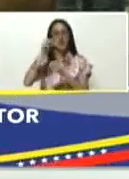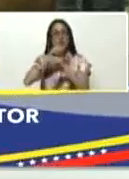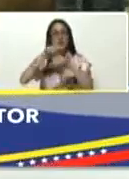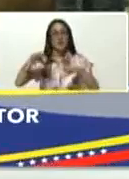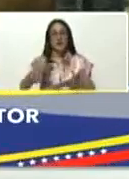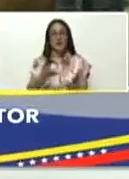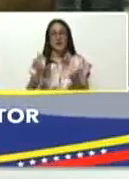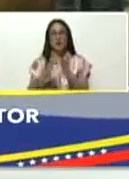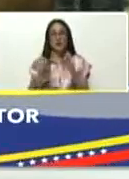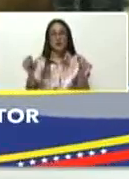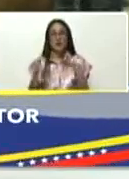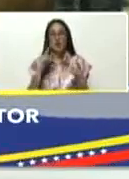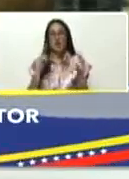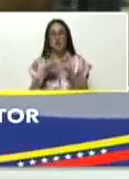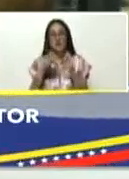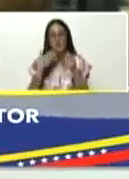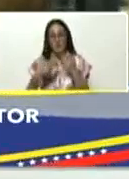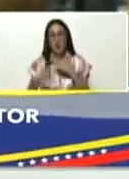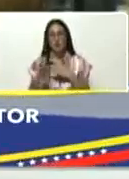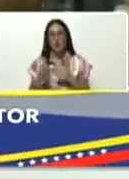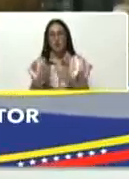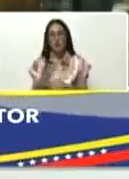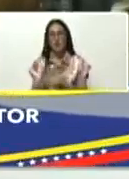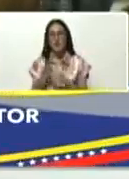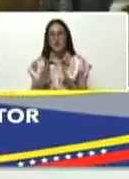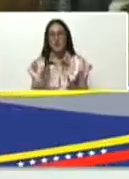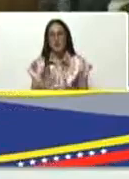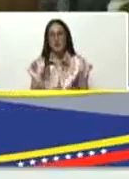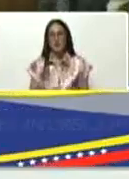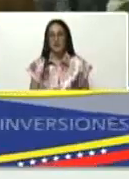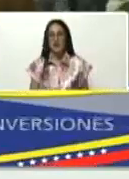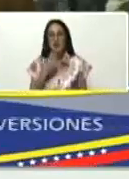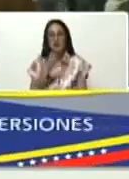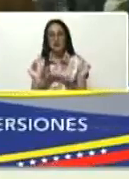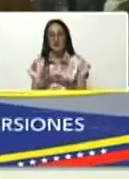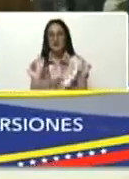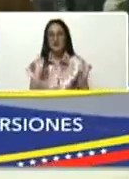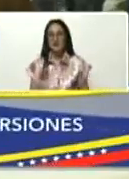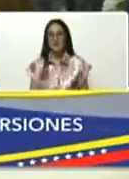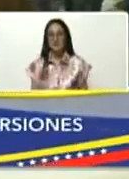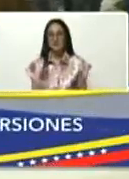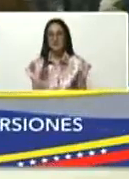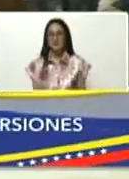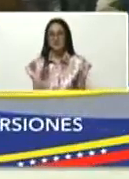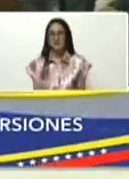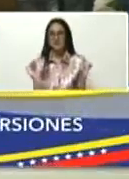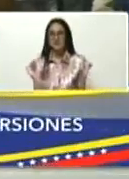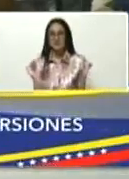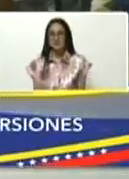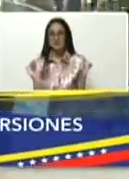todos. Nos vemos pronto, gobernador. Gracias.